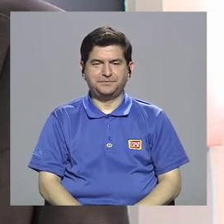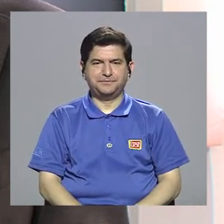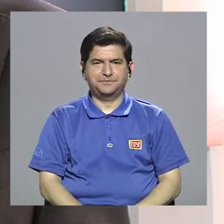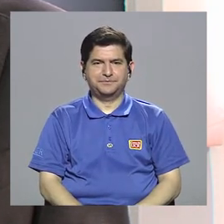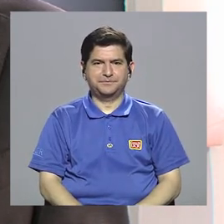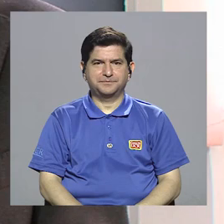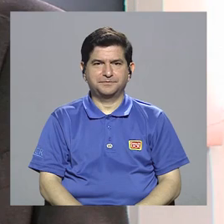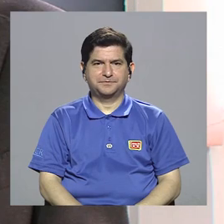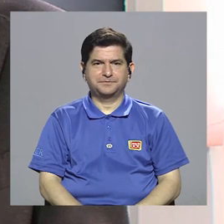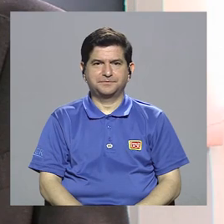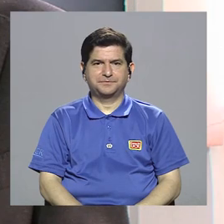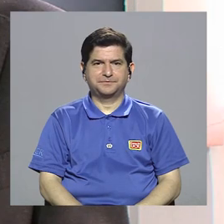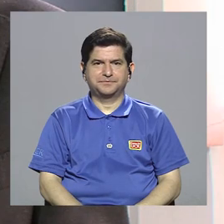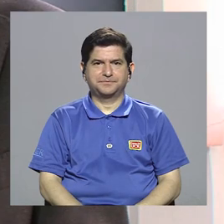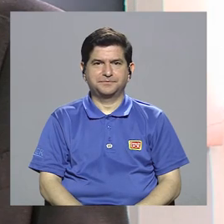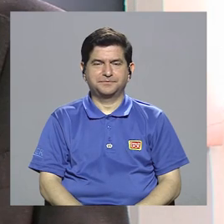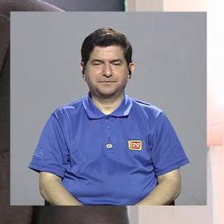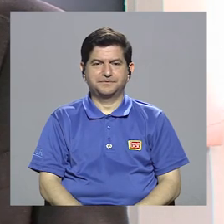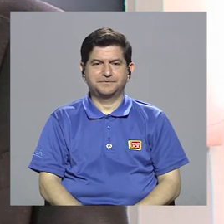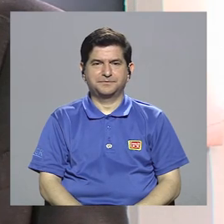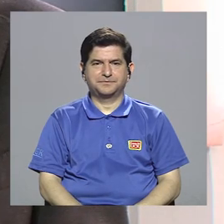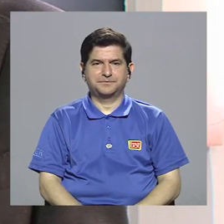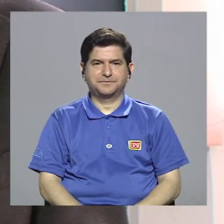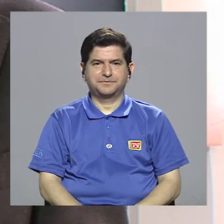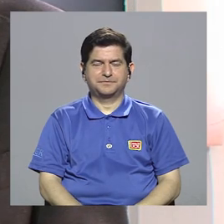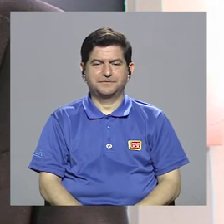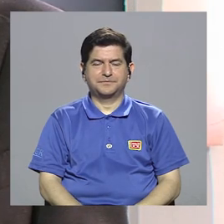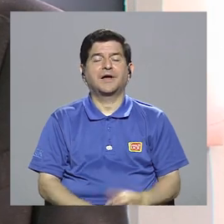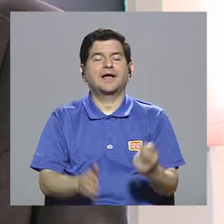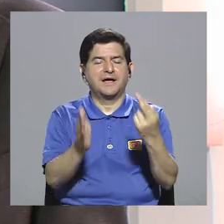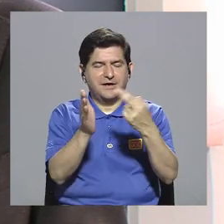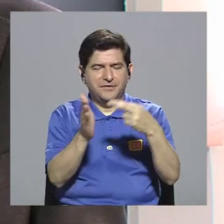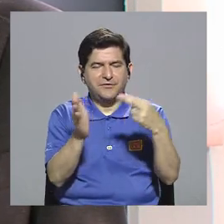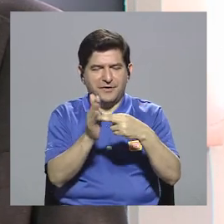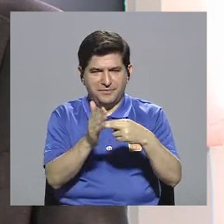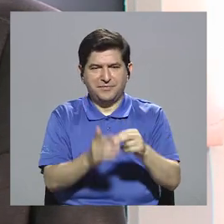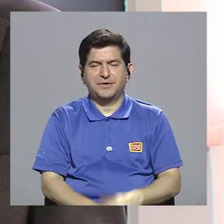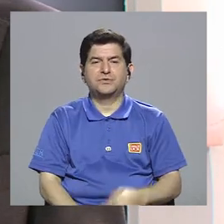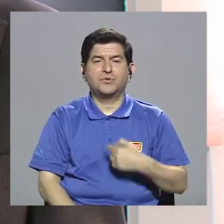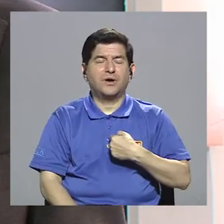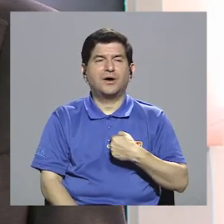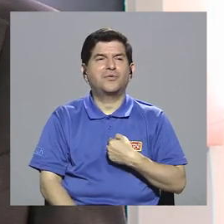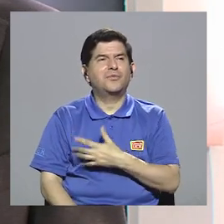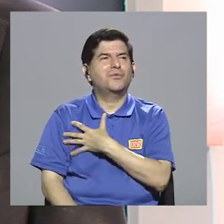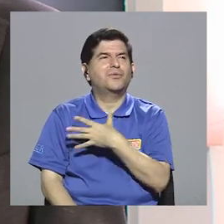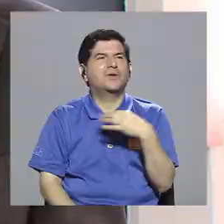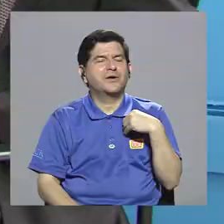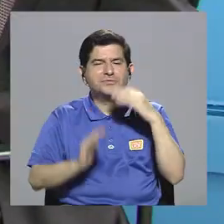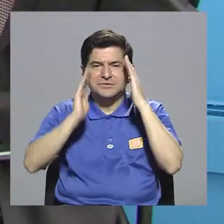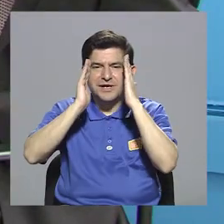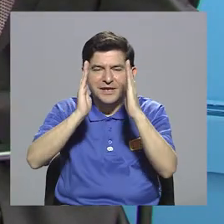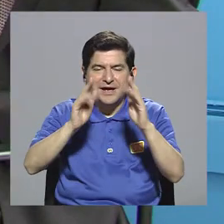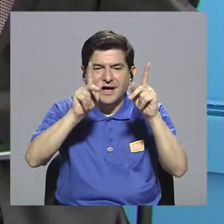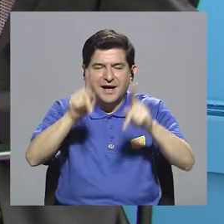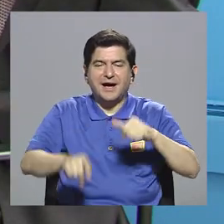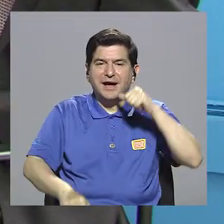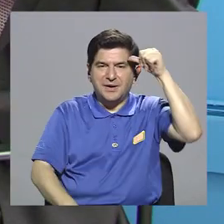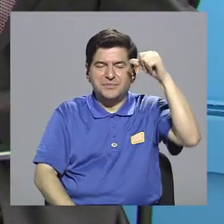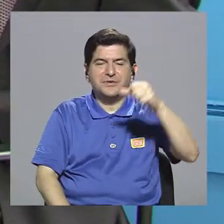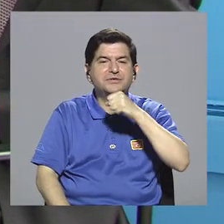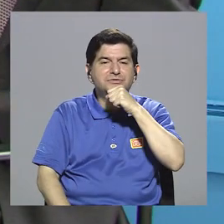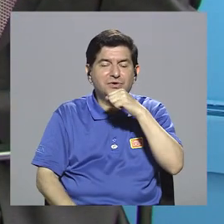a mí me parece y le reitero me gustaría escucharlo de las personas mayores que están en la comunidad pero